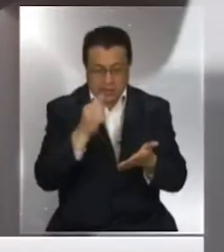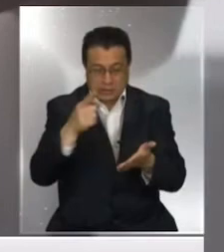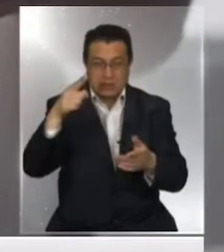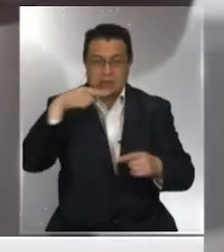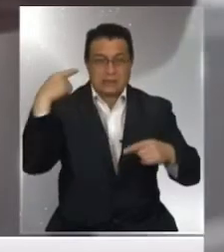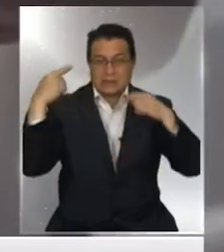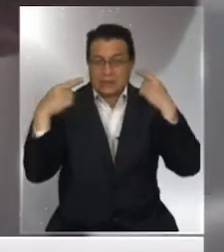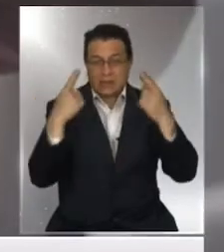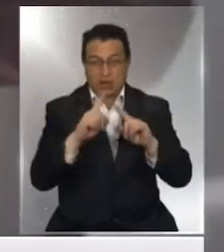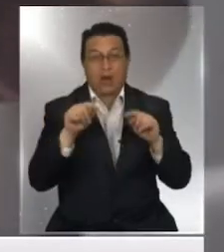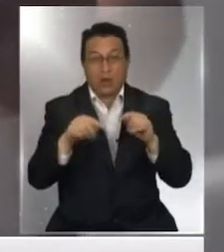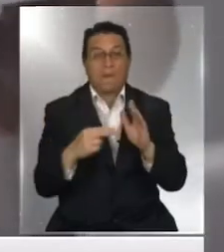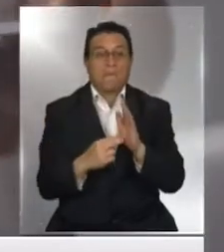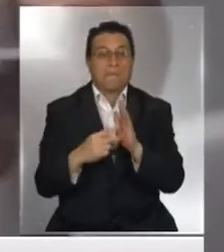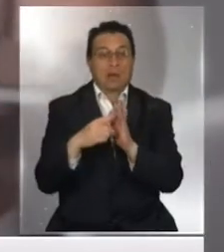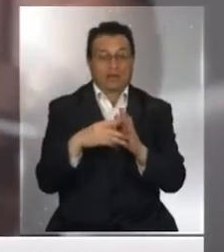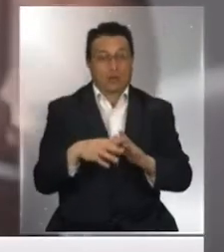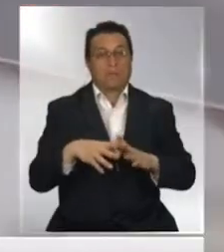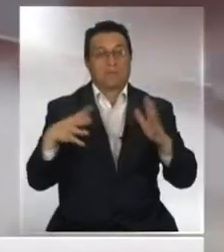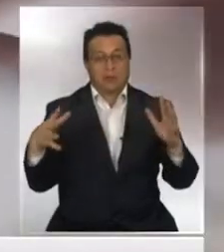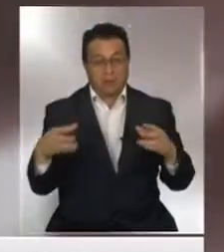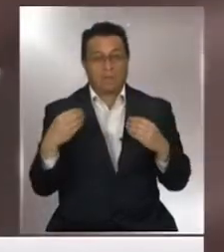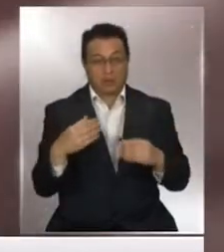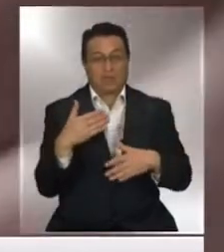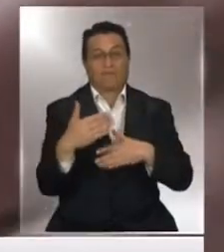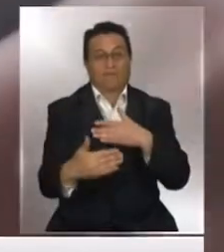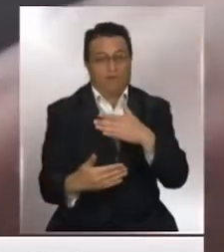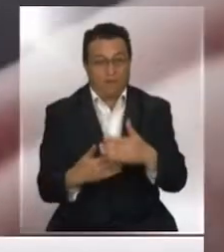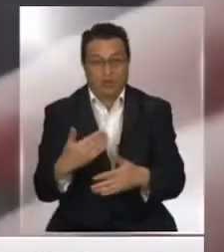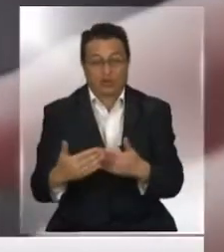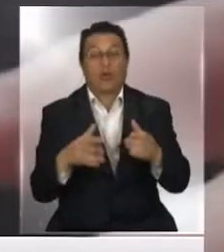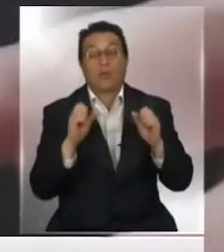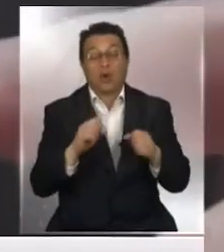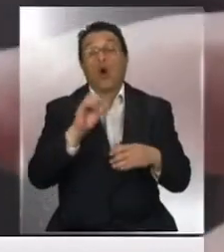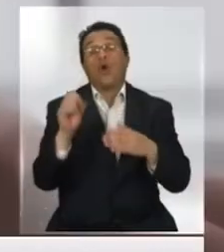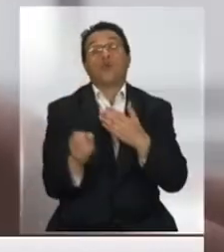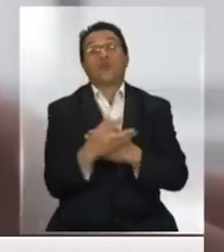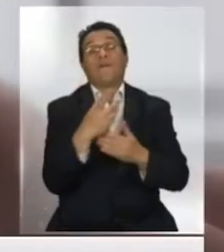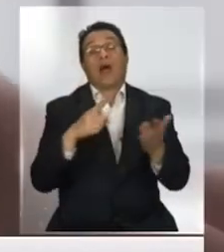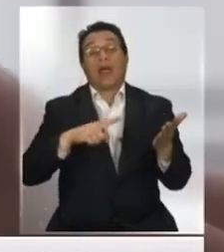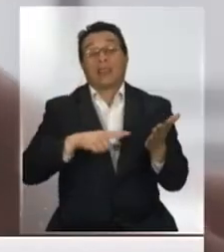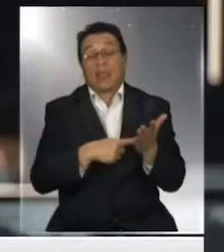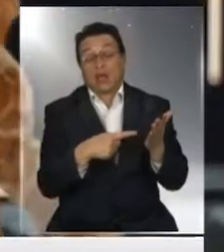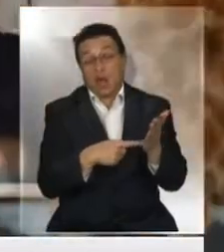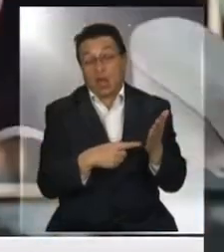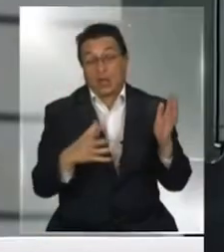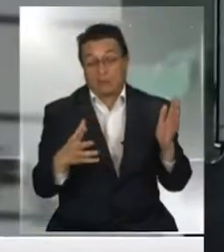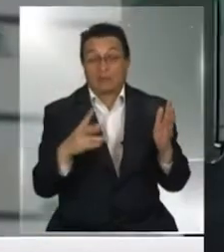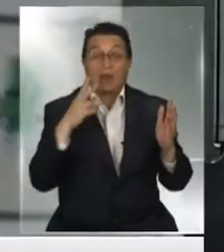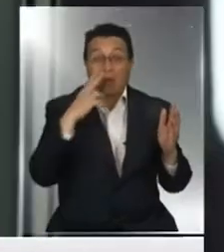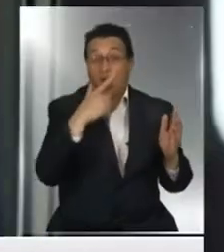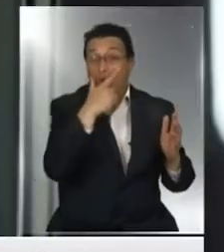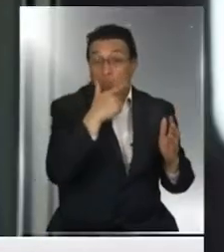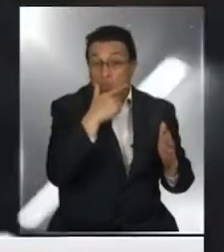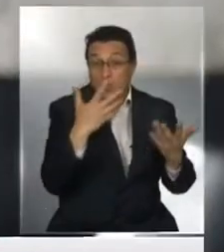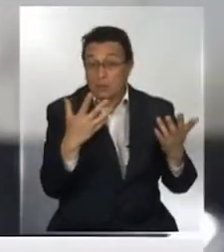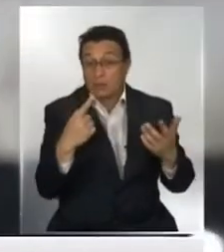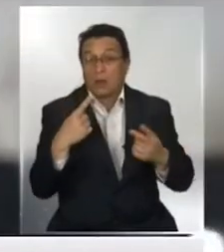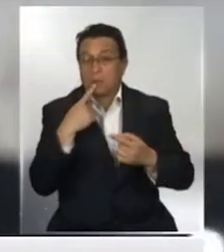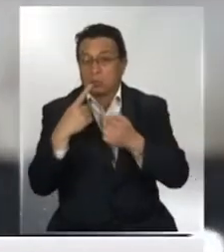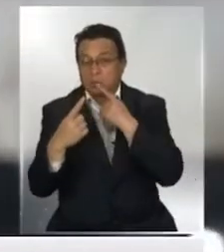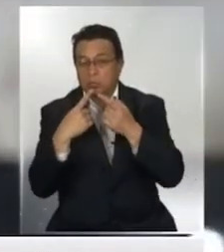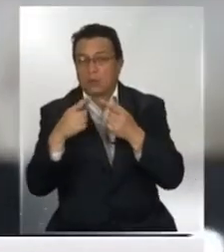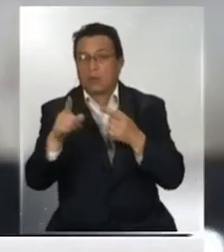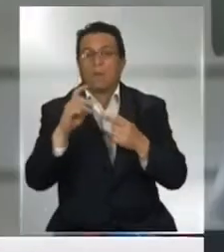sería un paso superior. Puede ser una evolución del tema de los rayados o a lo mejor una nueva tecnología. De todas maneras, para salir de duda, le preguntamos a uno de los